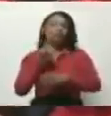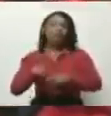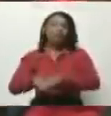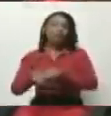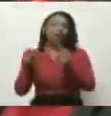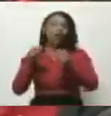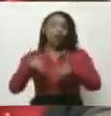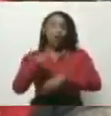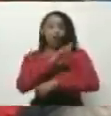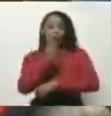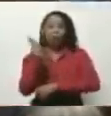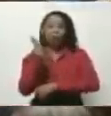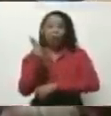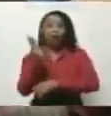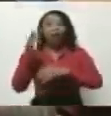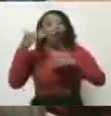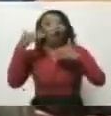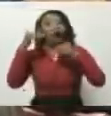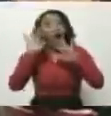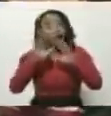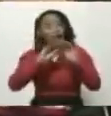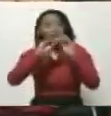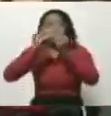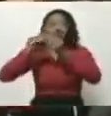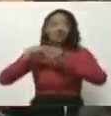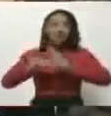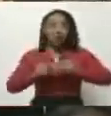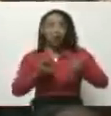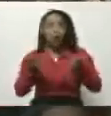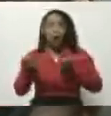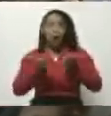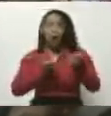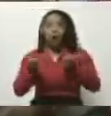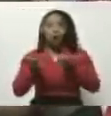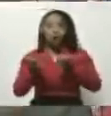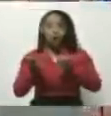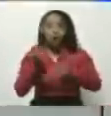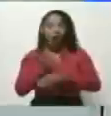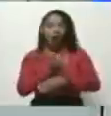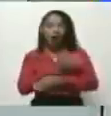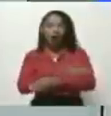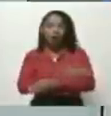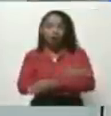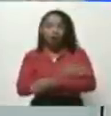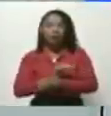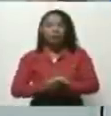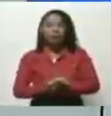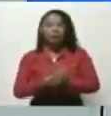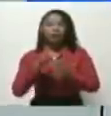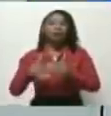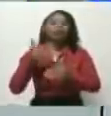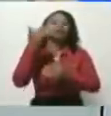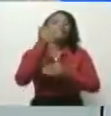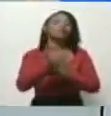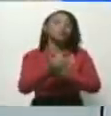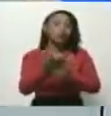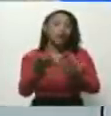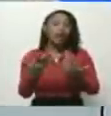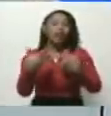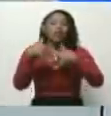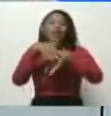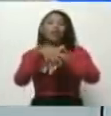República. Hay que restablecer el control previo, concomitante y posterior,